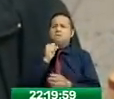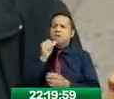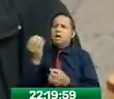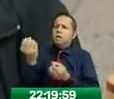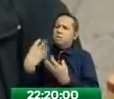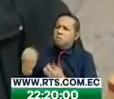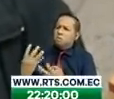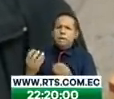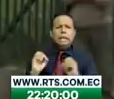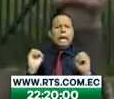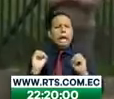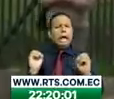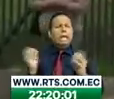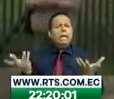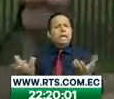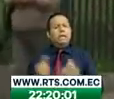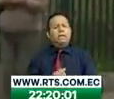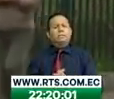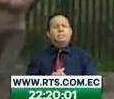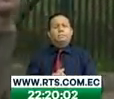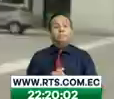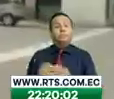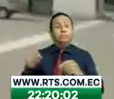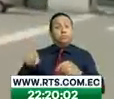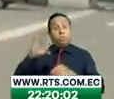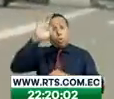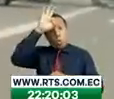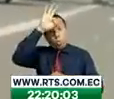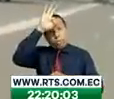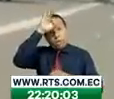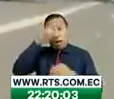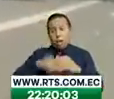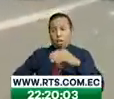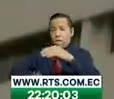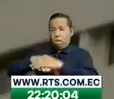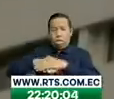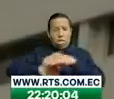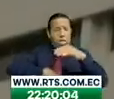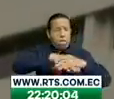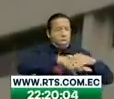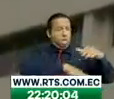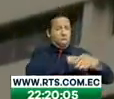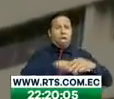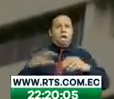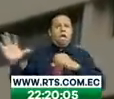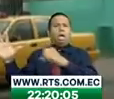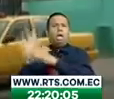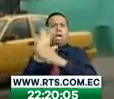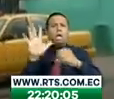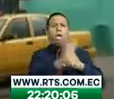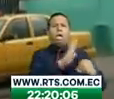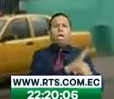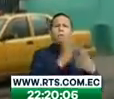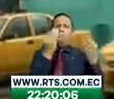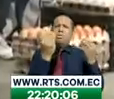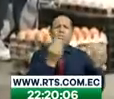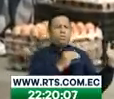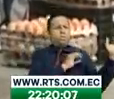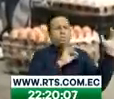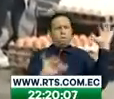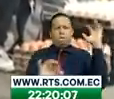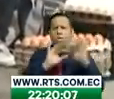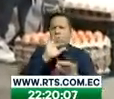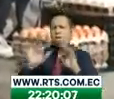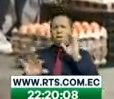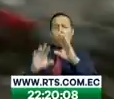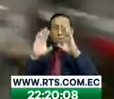tenemos conocimiento hasta ahora. La capacidad hospitalaria en Quito está al límite. Cada día ingresan nuevos pacientes y son atendidos, pero también